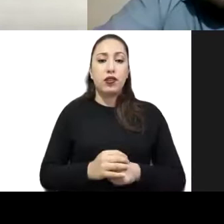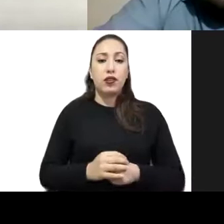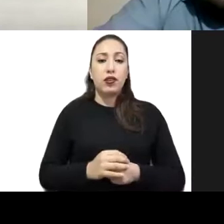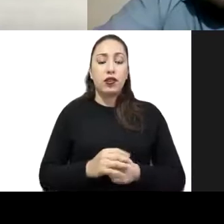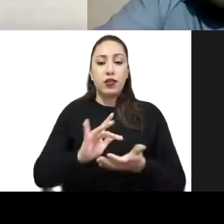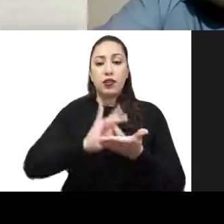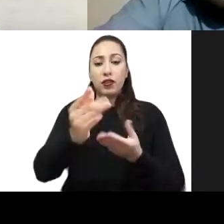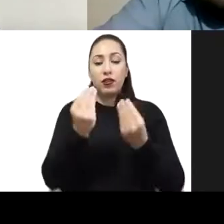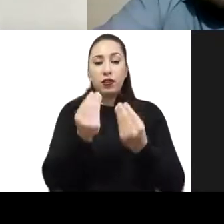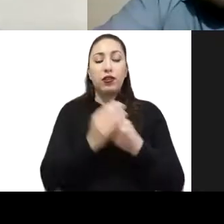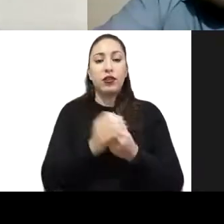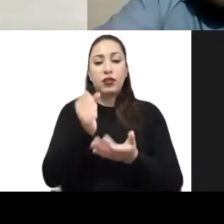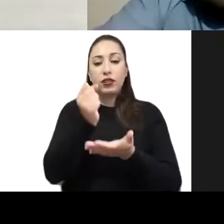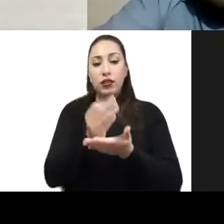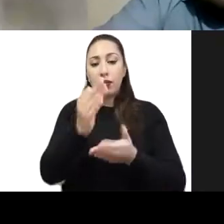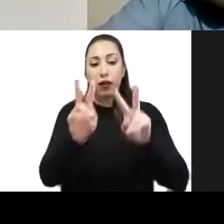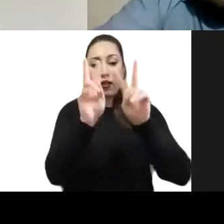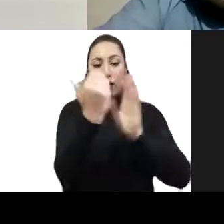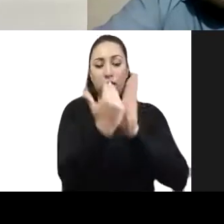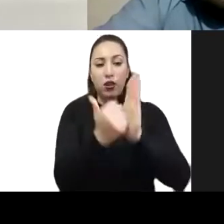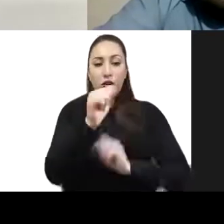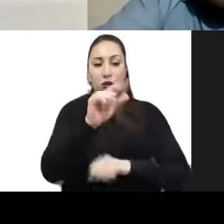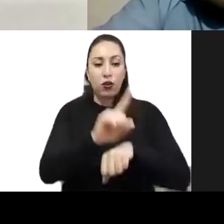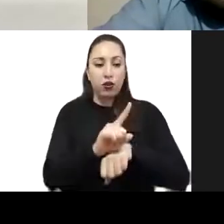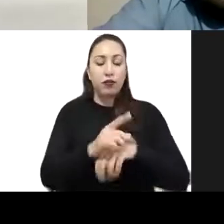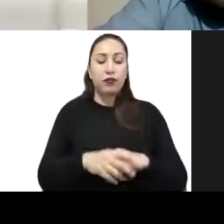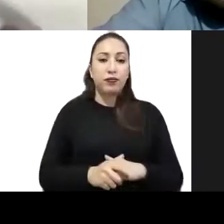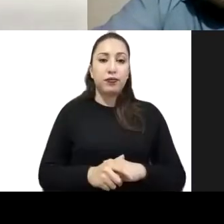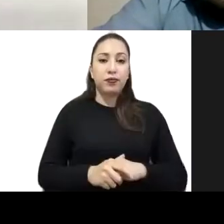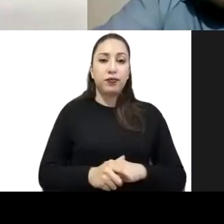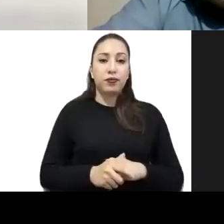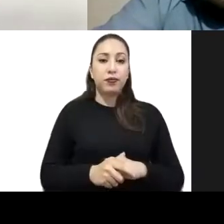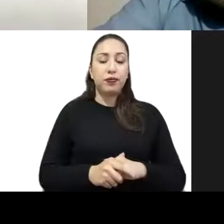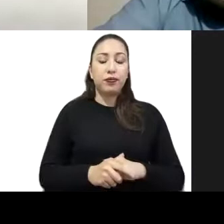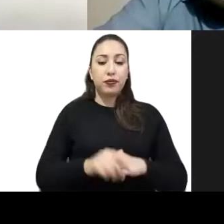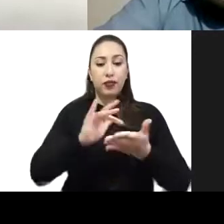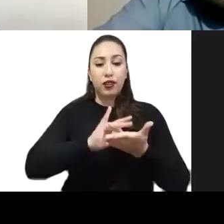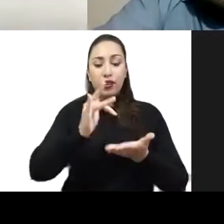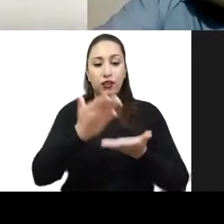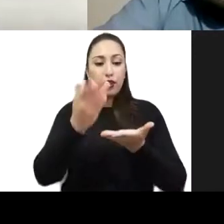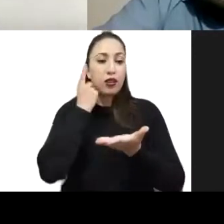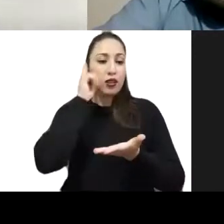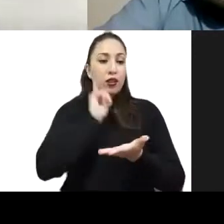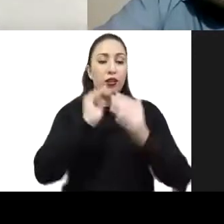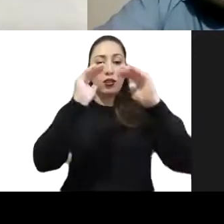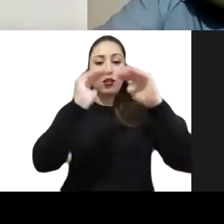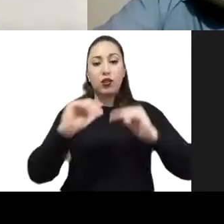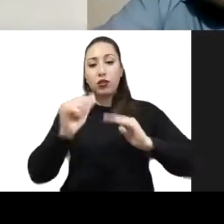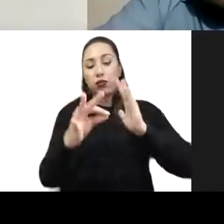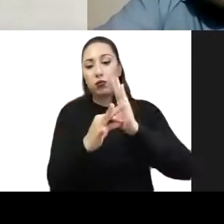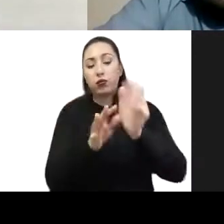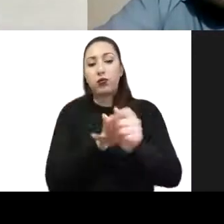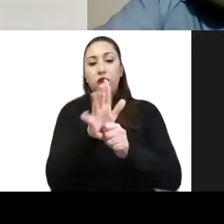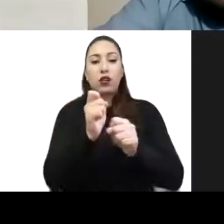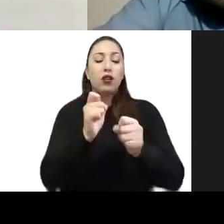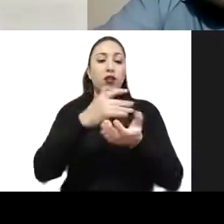Muchísimas gracias. Se aprueba el orden del día por mayoría, diputada presidenta. Gracias, diputada. El siguiente punto del orden del día es la